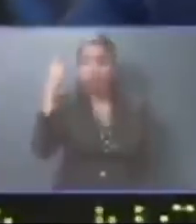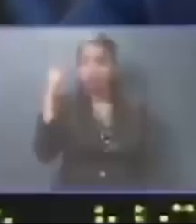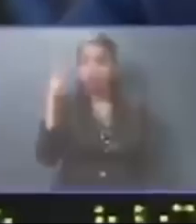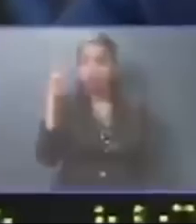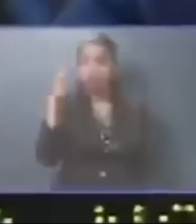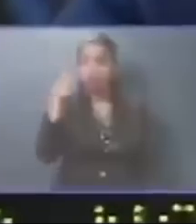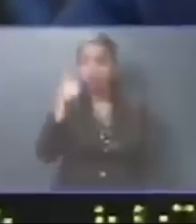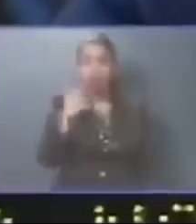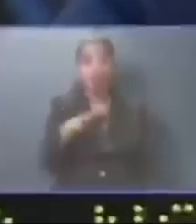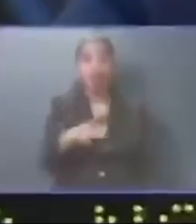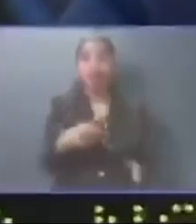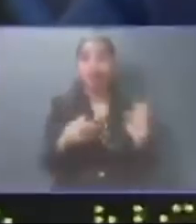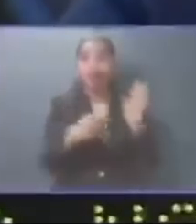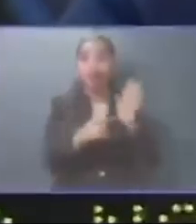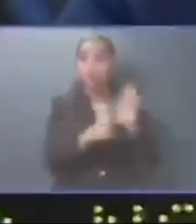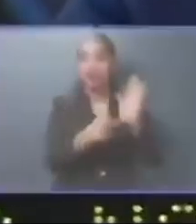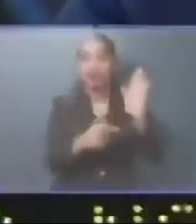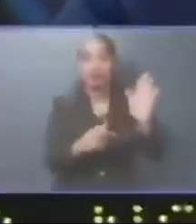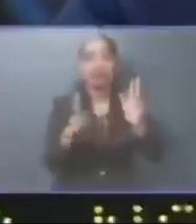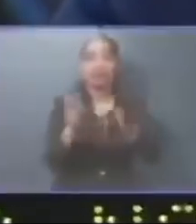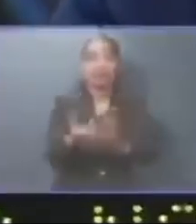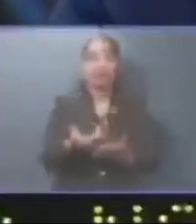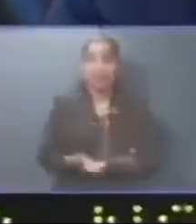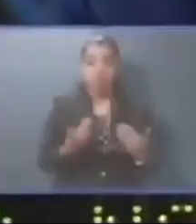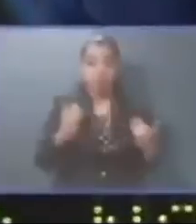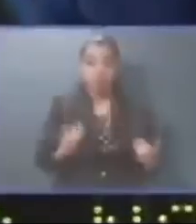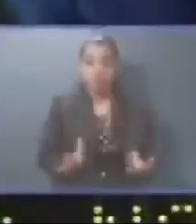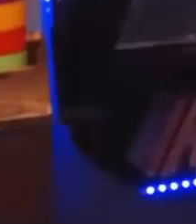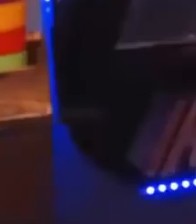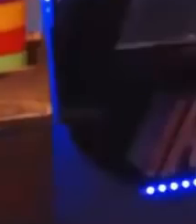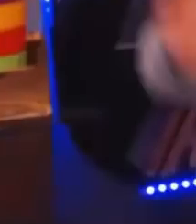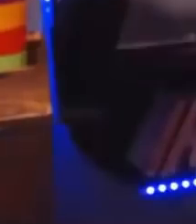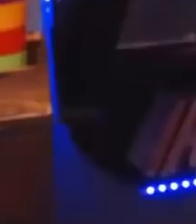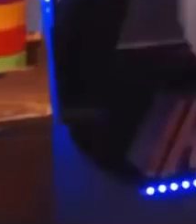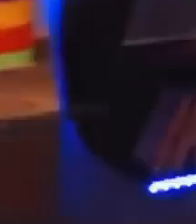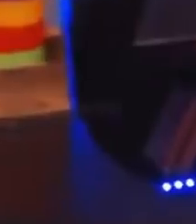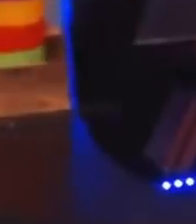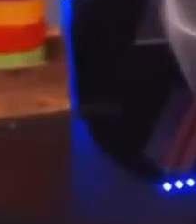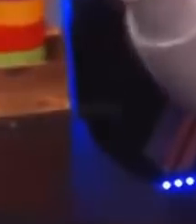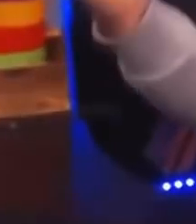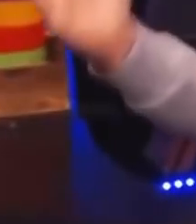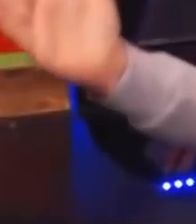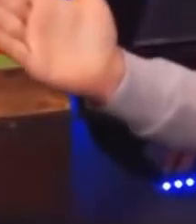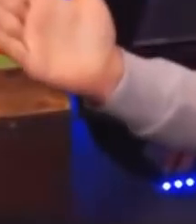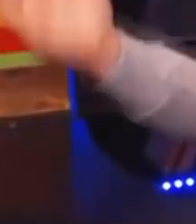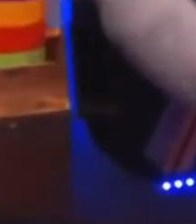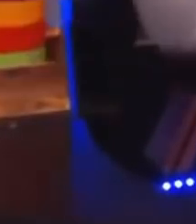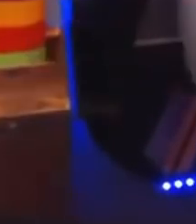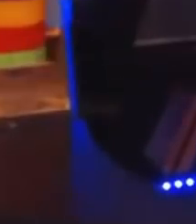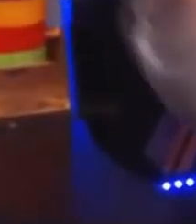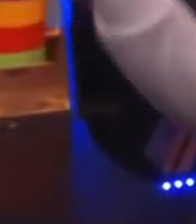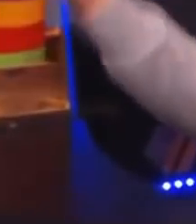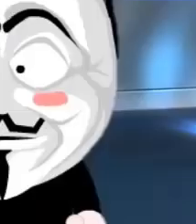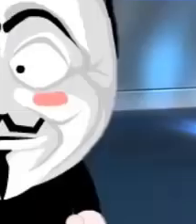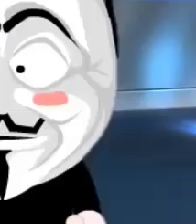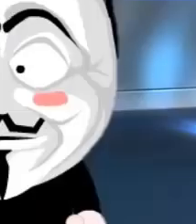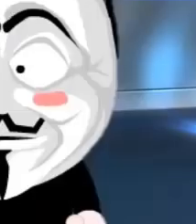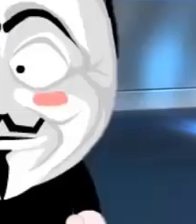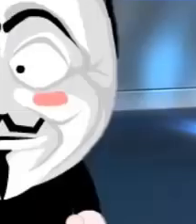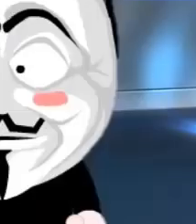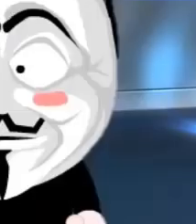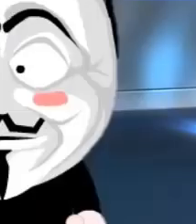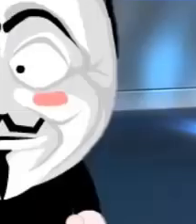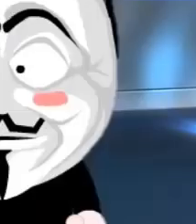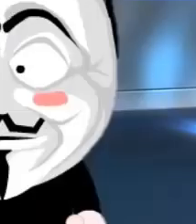el ejemplo de violadores de derechos porque no les queda. Sácate el miembro y ponlo aquí encima de la mesa y pártela. Y